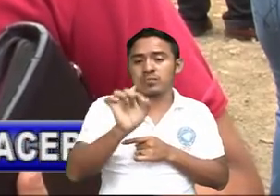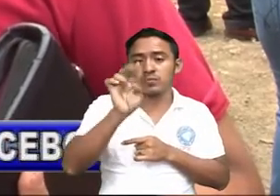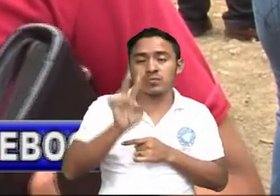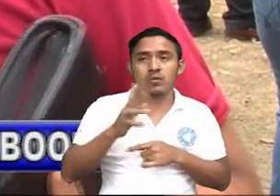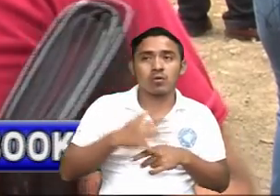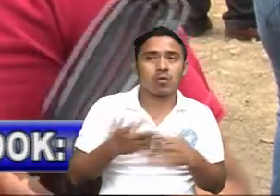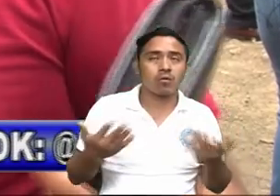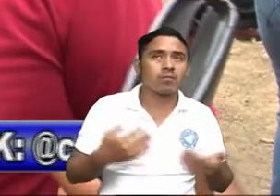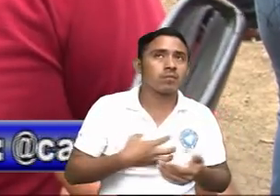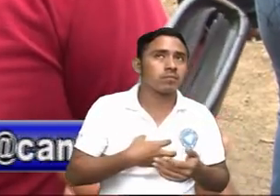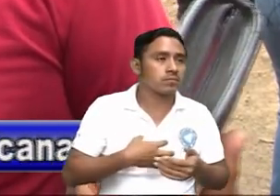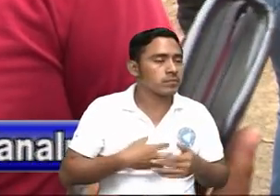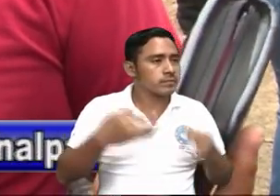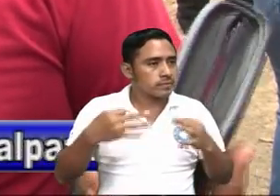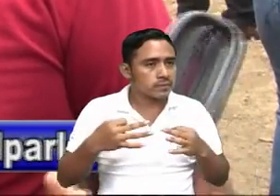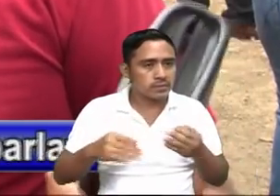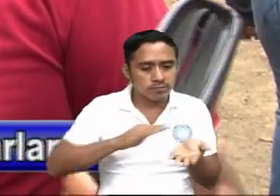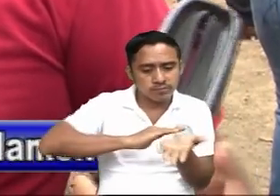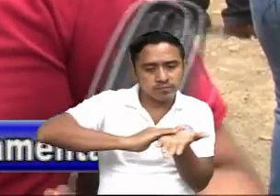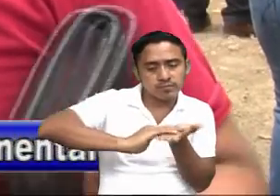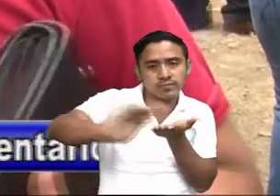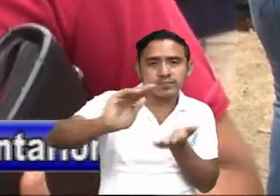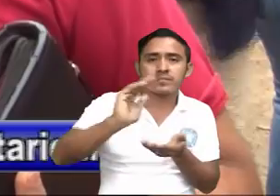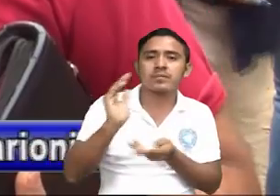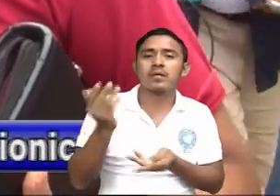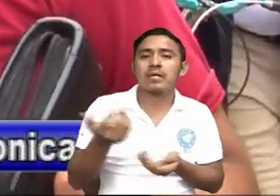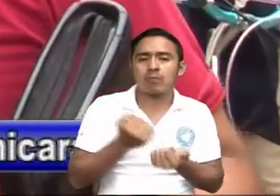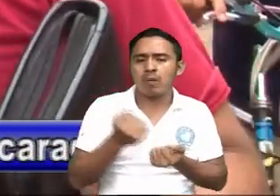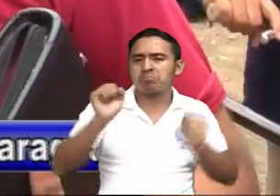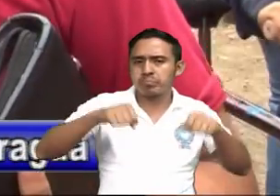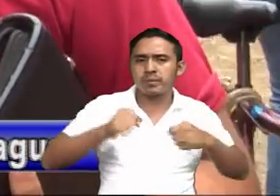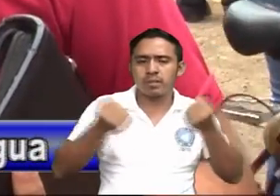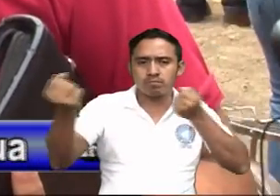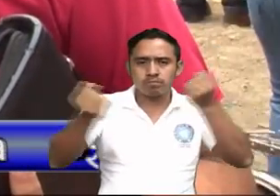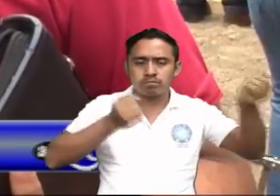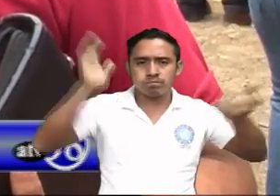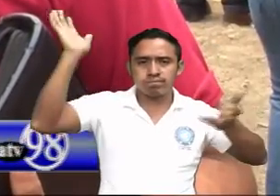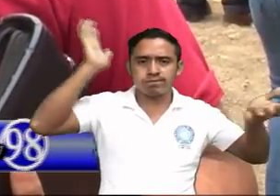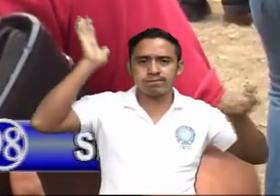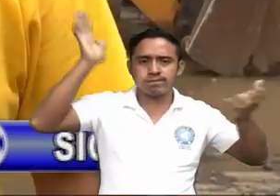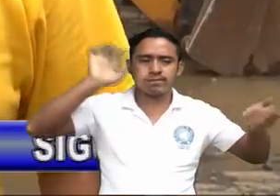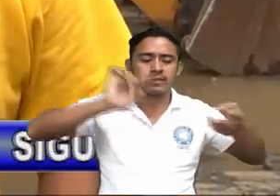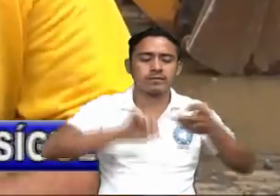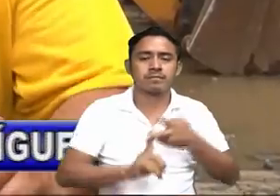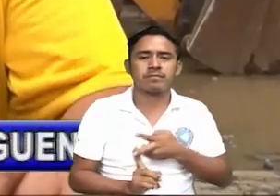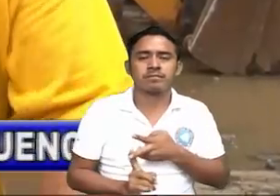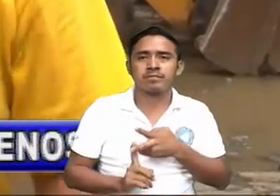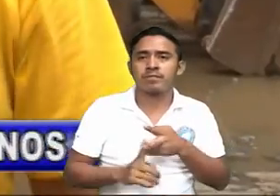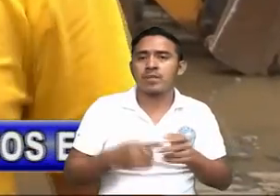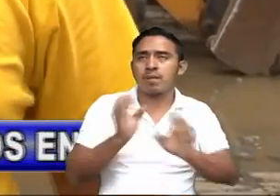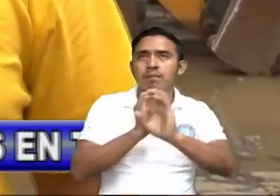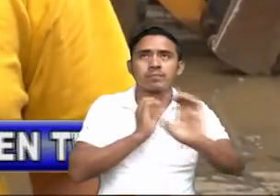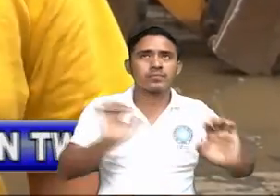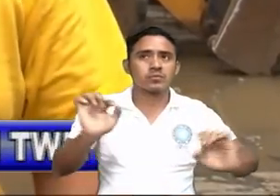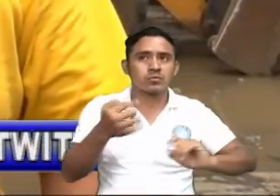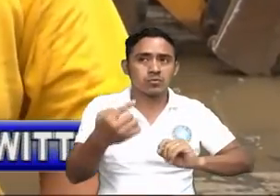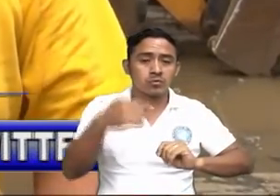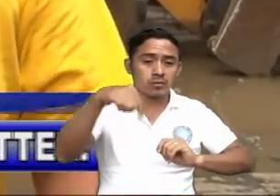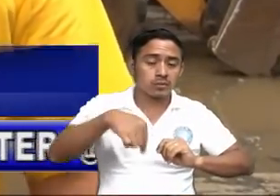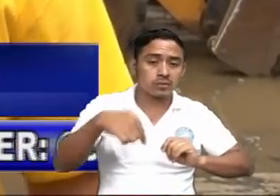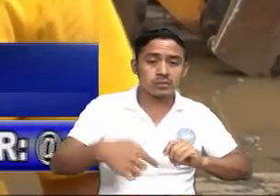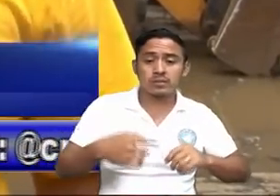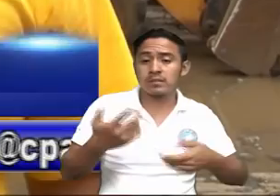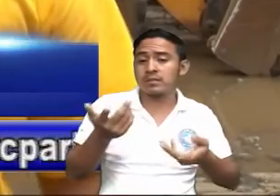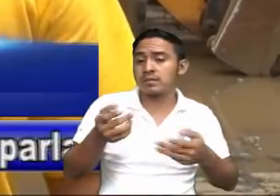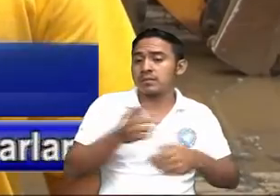está capacitada para camiones, buses, ¿verdad?, que pueden traficar por esa cuadra. Solamente con este buen gobierno, el comandante Daniel, la